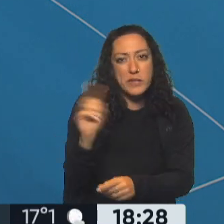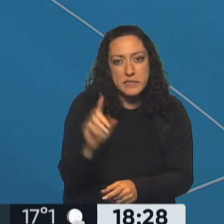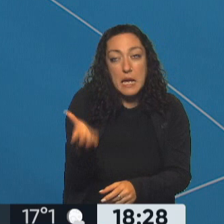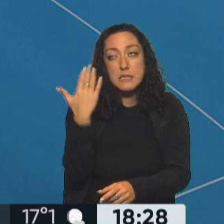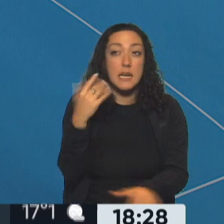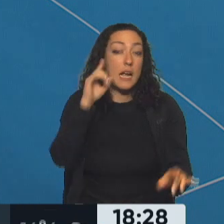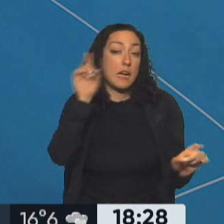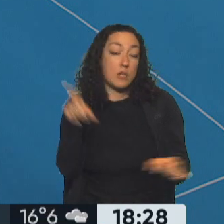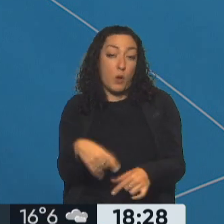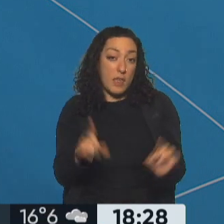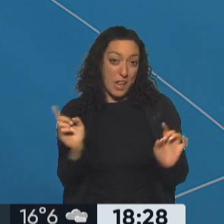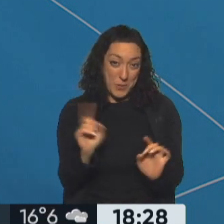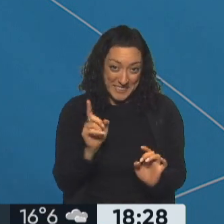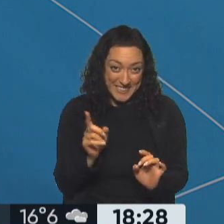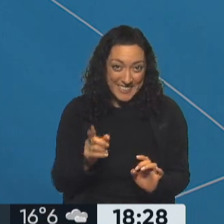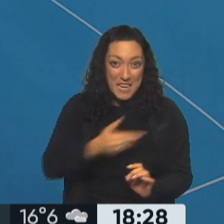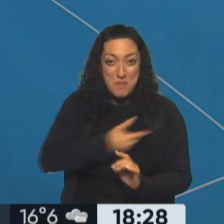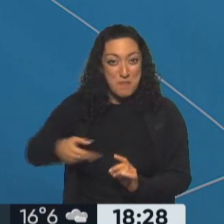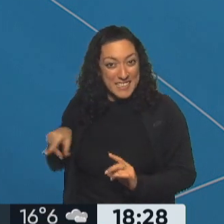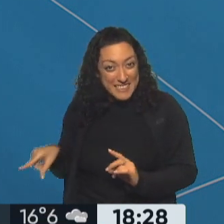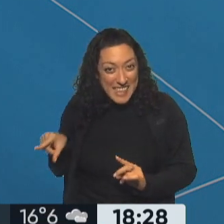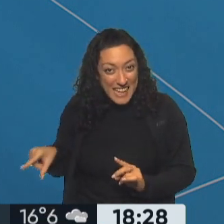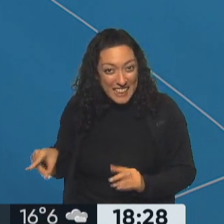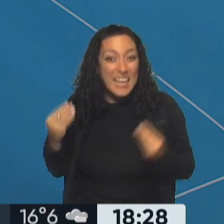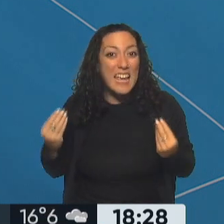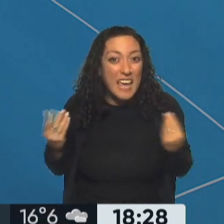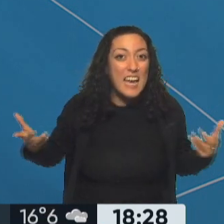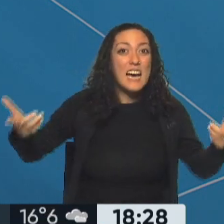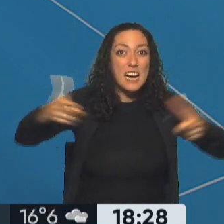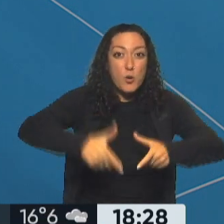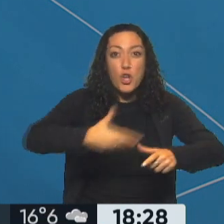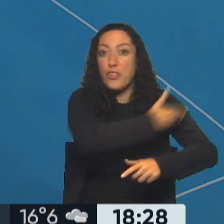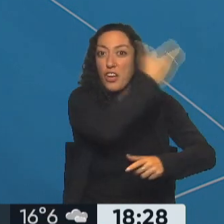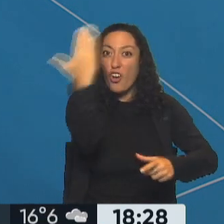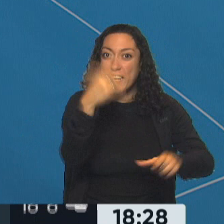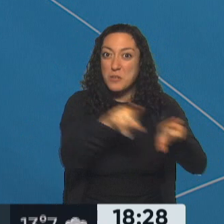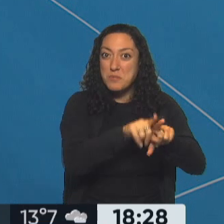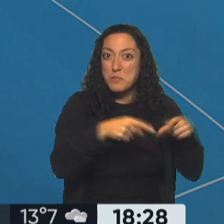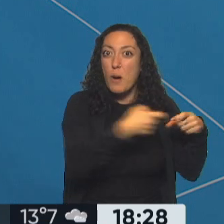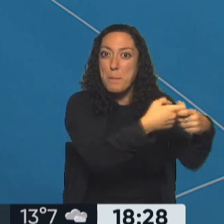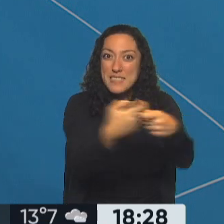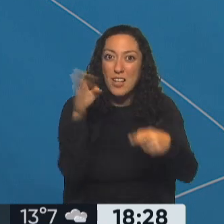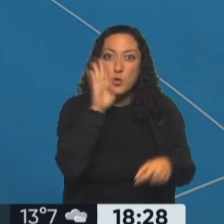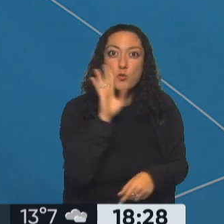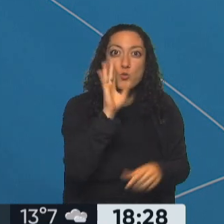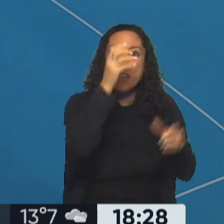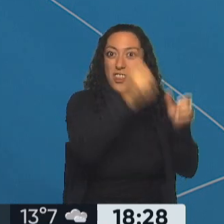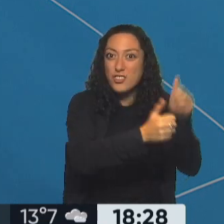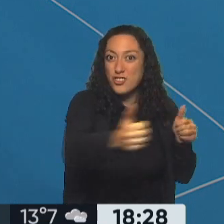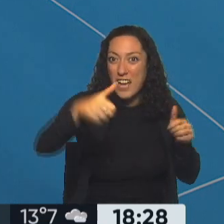mañana el presidente de esta Corte Suprema lo escuchábamos frente a un congreso de empresarios norteamericanos aquí en la